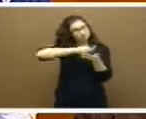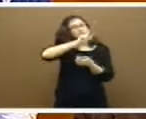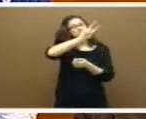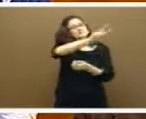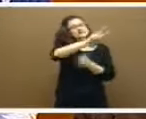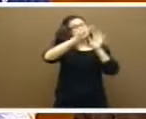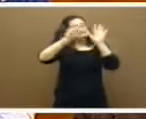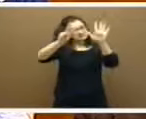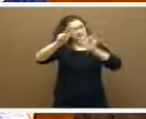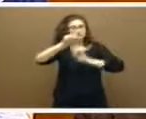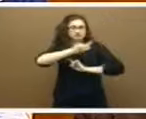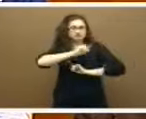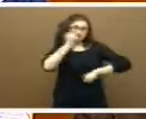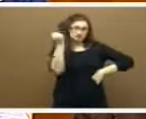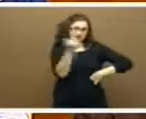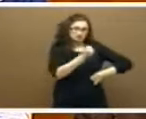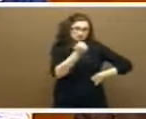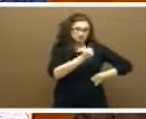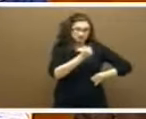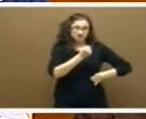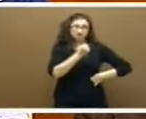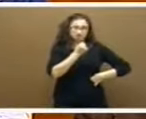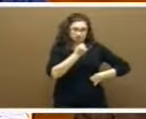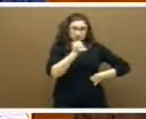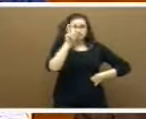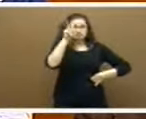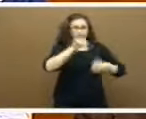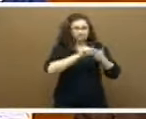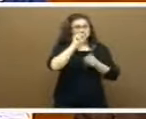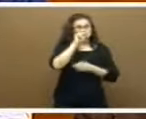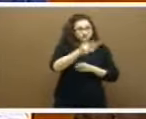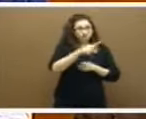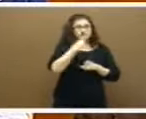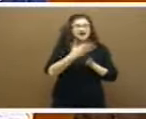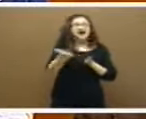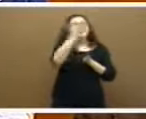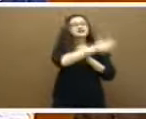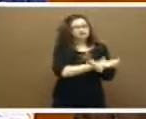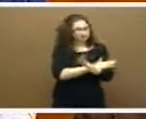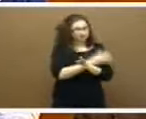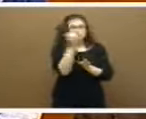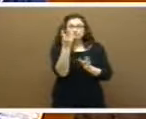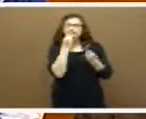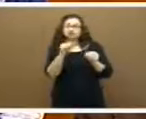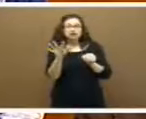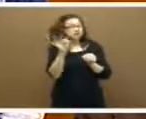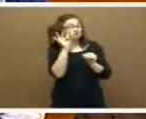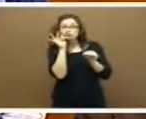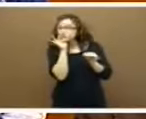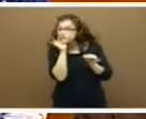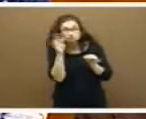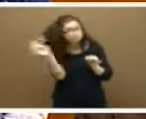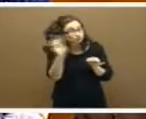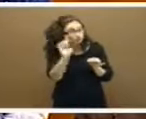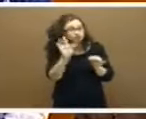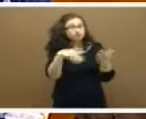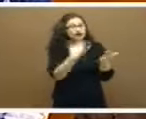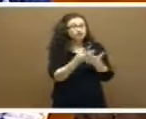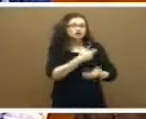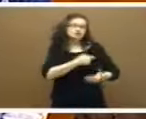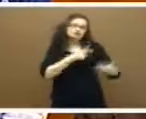año 2012, no serán anticipos a cuenta de la deuda histórica en tanto no lo determine la Comisión